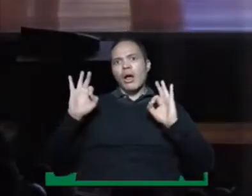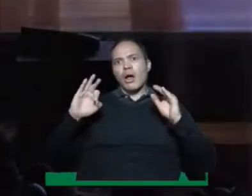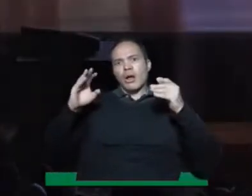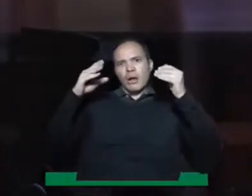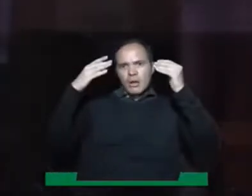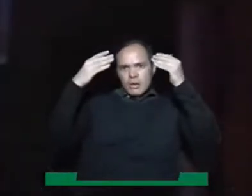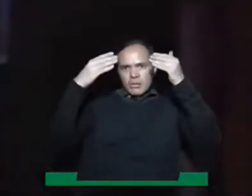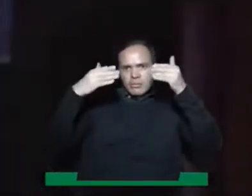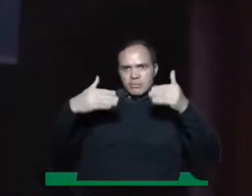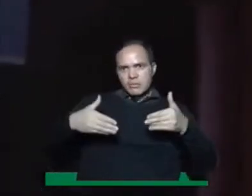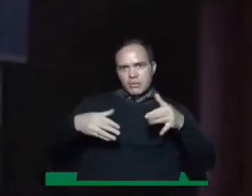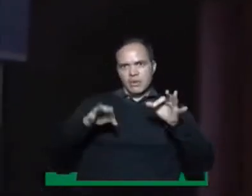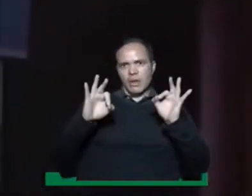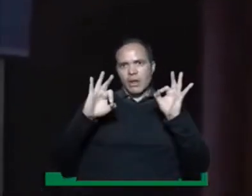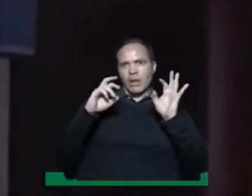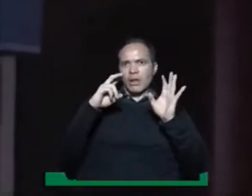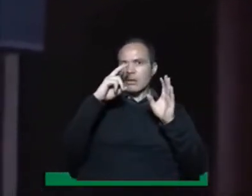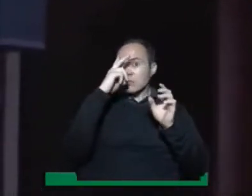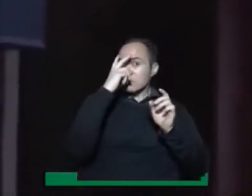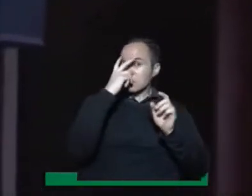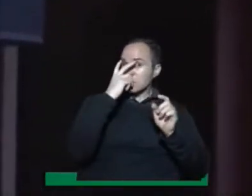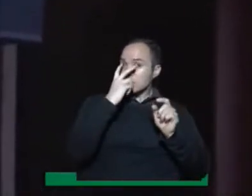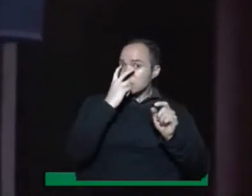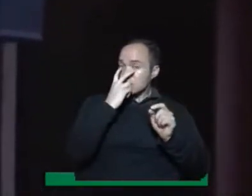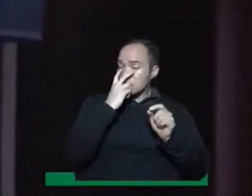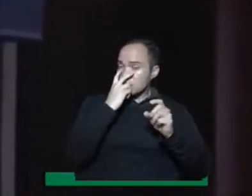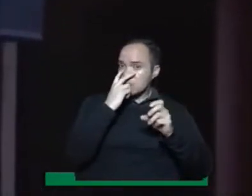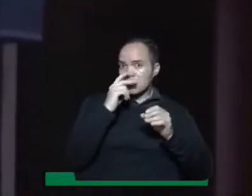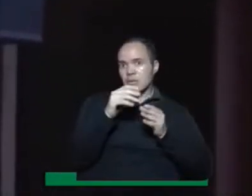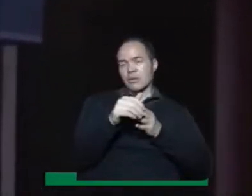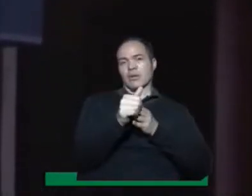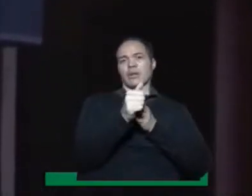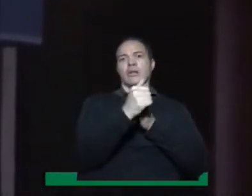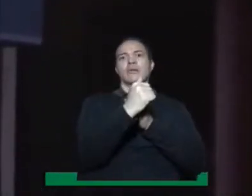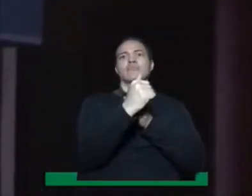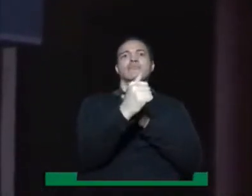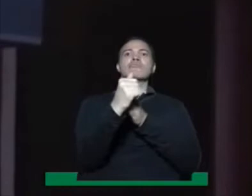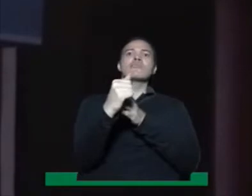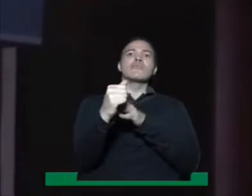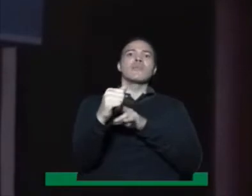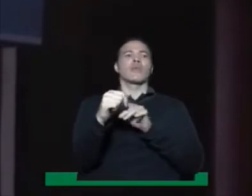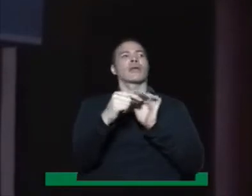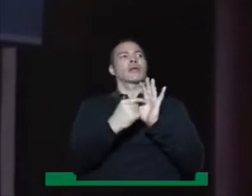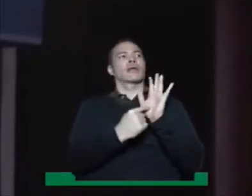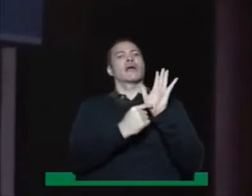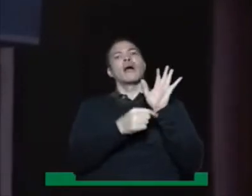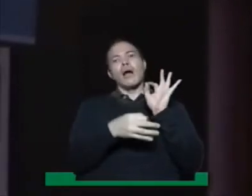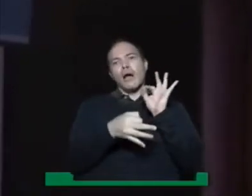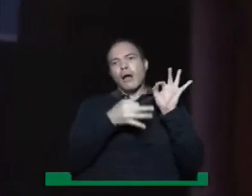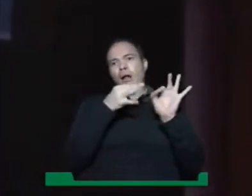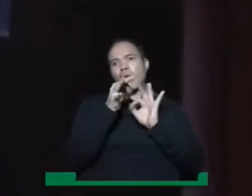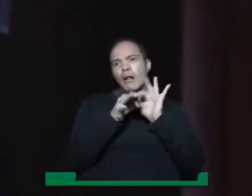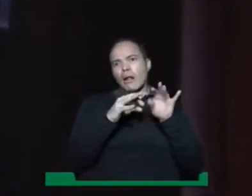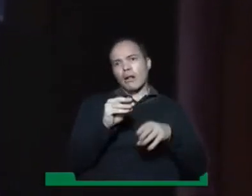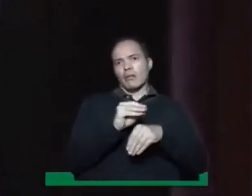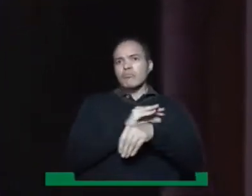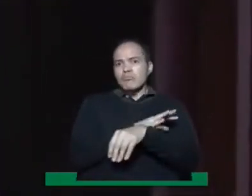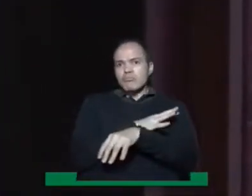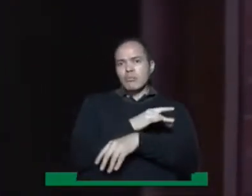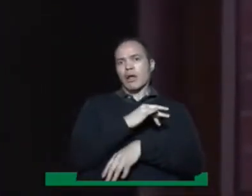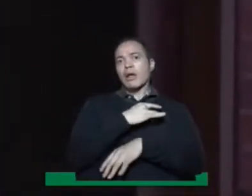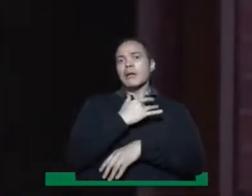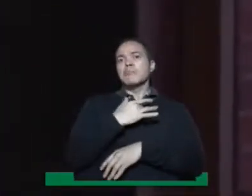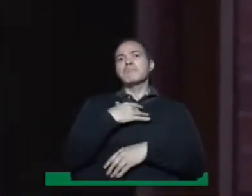ejemplo visual hemos hecho recorridos y han quedado muy satisfechos con lo de la movilidad reducida